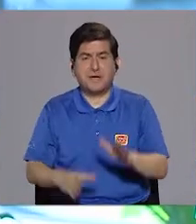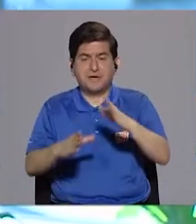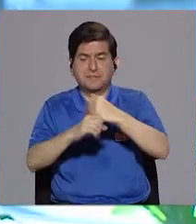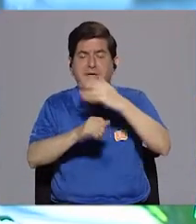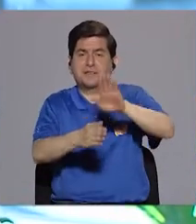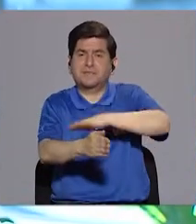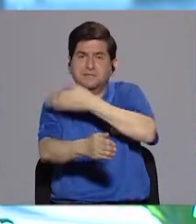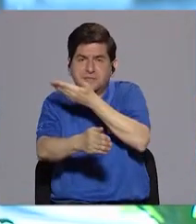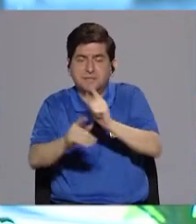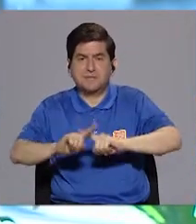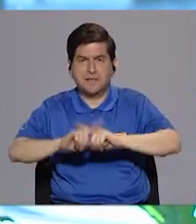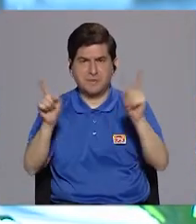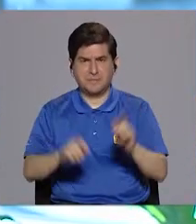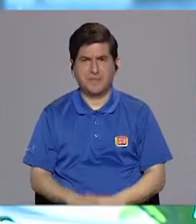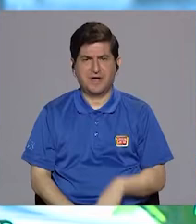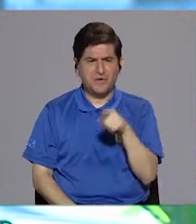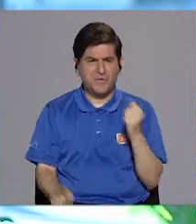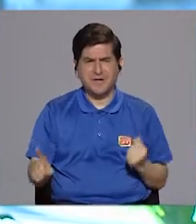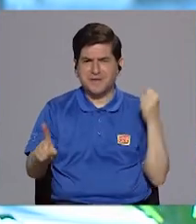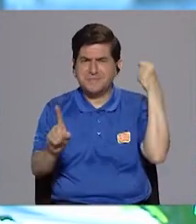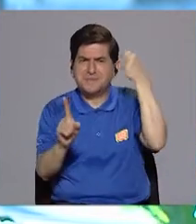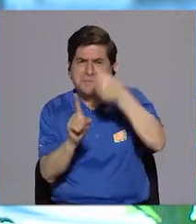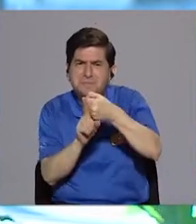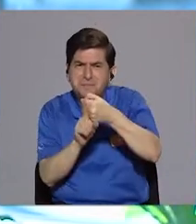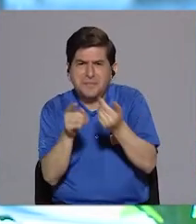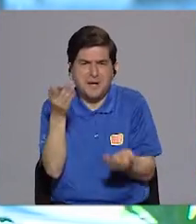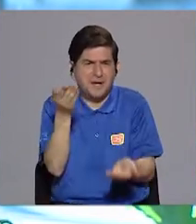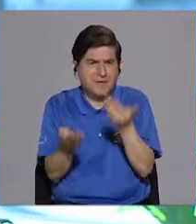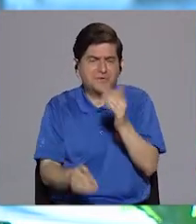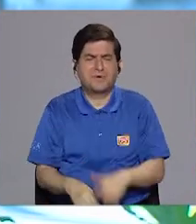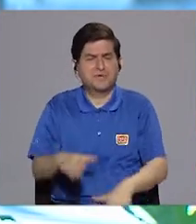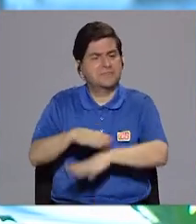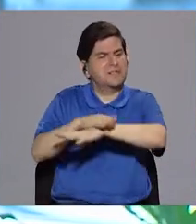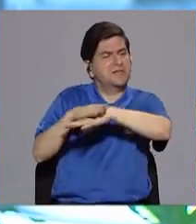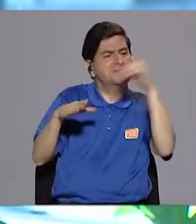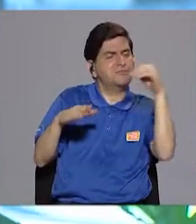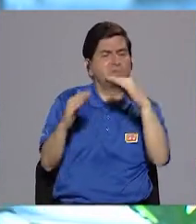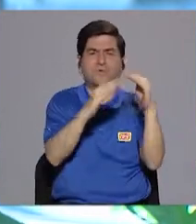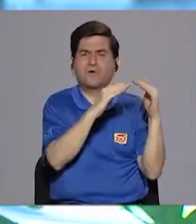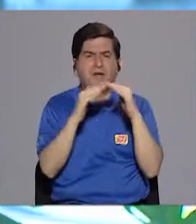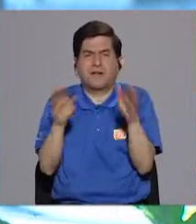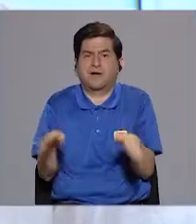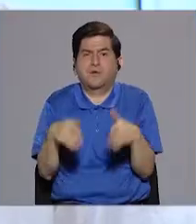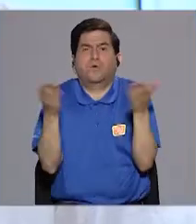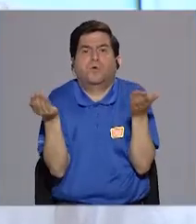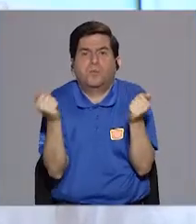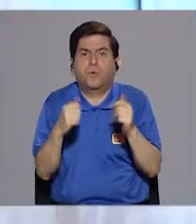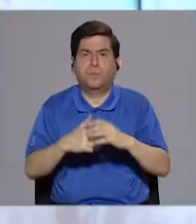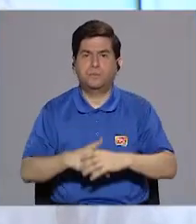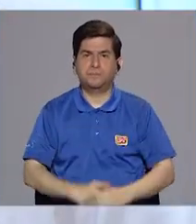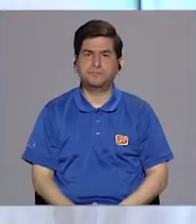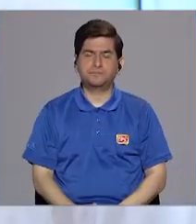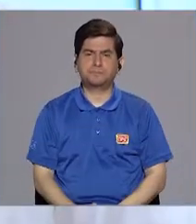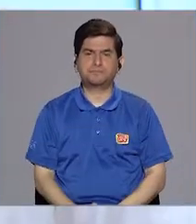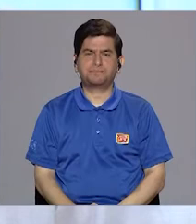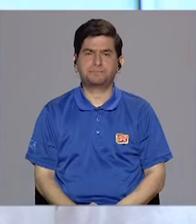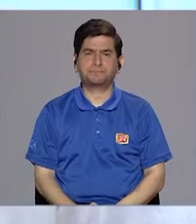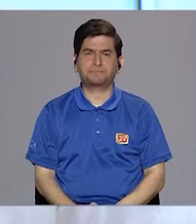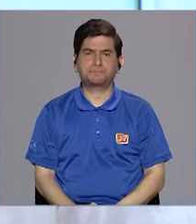música, pero ¿cómo logramos ese impacto hacia afuera, hacia la comunidad, digamos?